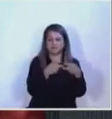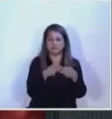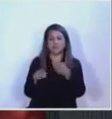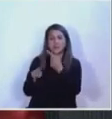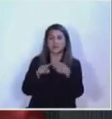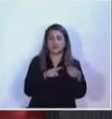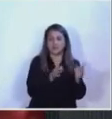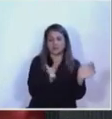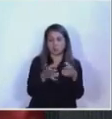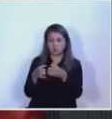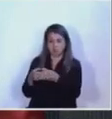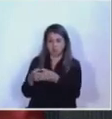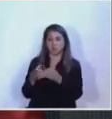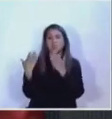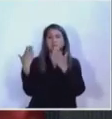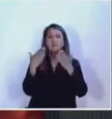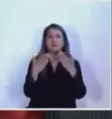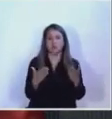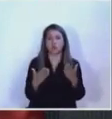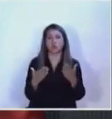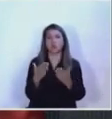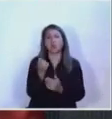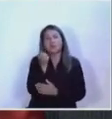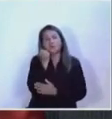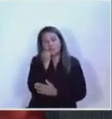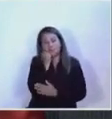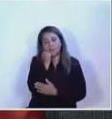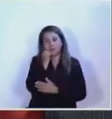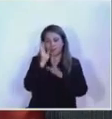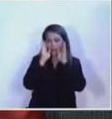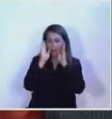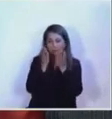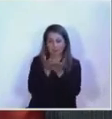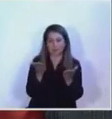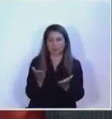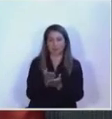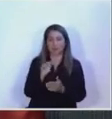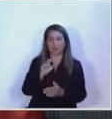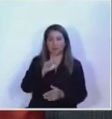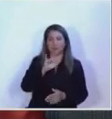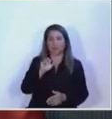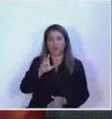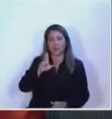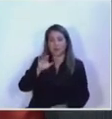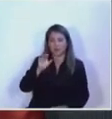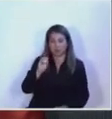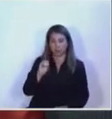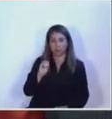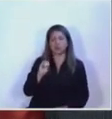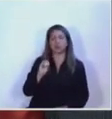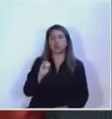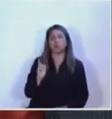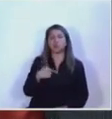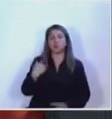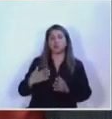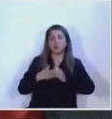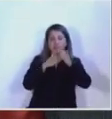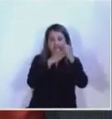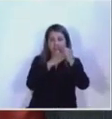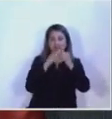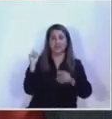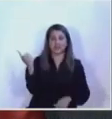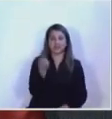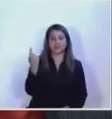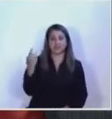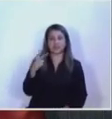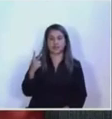gremiales, saludo con afecto y atención a Alejandro Steinlen, uno de nuestros dirigentes nacionales